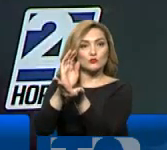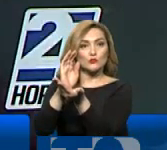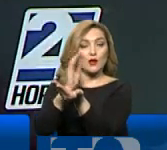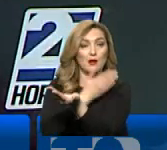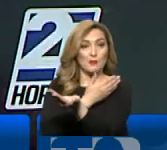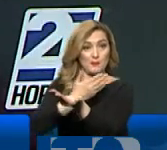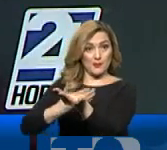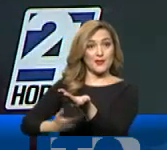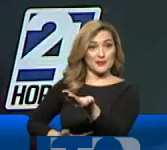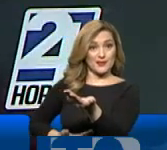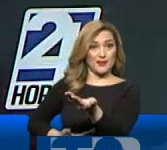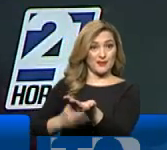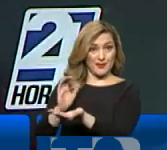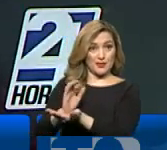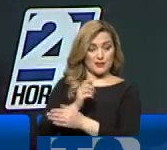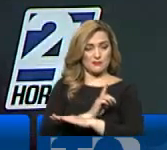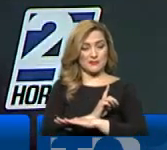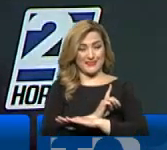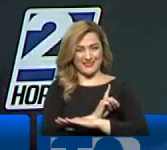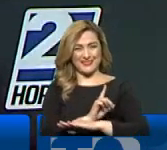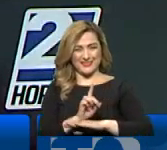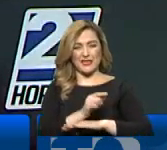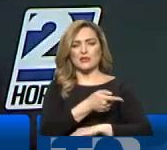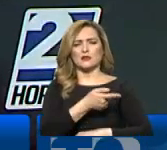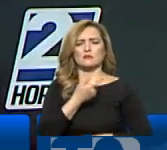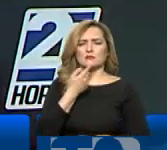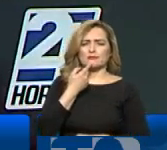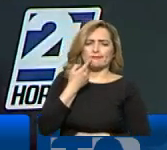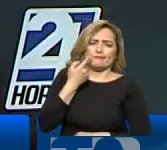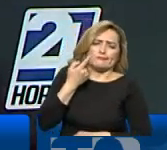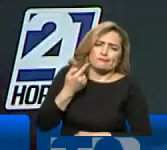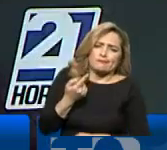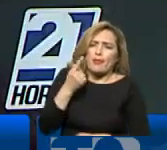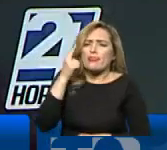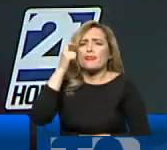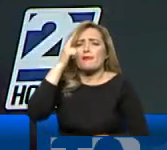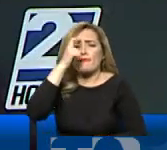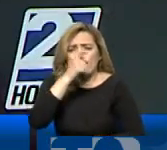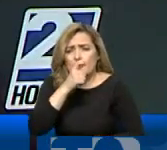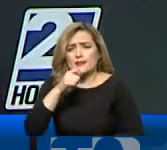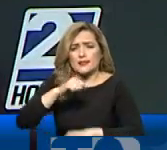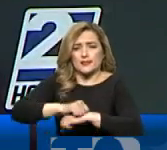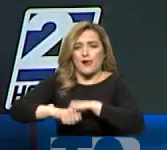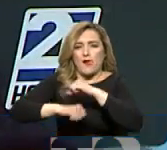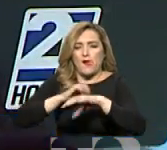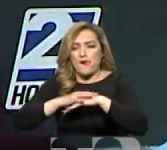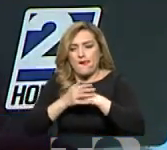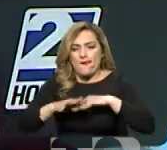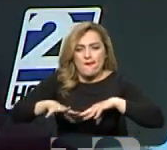entidad, Jorge Huatet, reconoce que es difícil garantizar que la estructura ya fue eliminada.